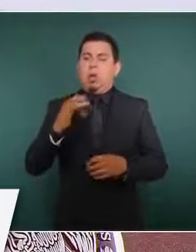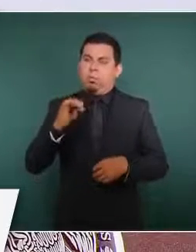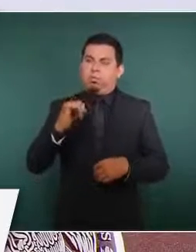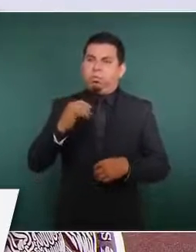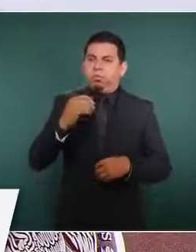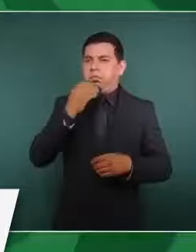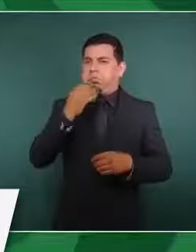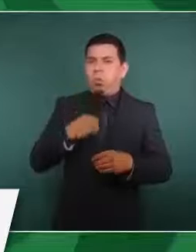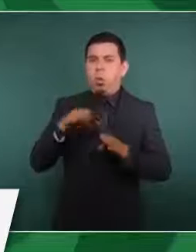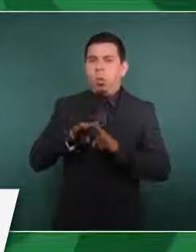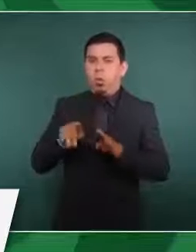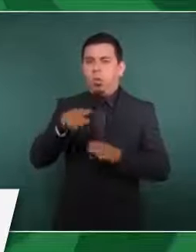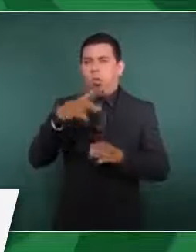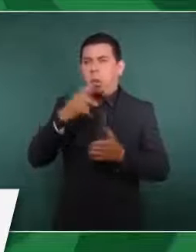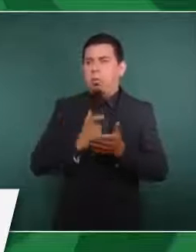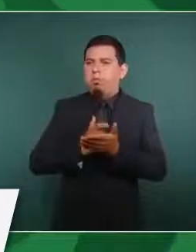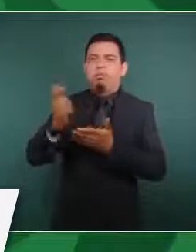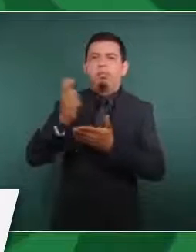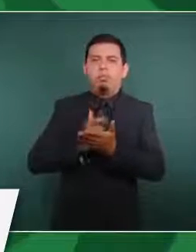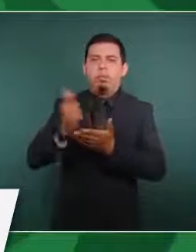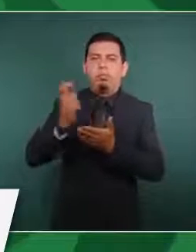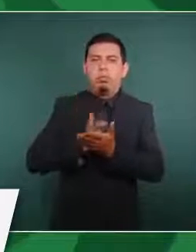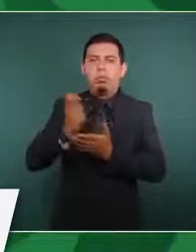que nos parecen